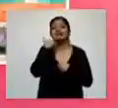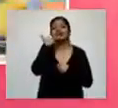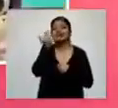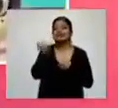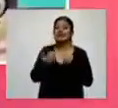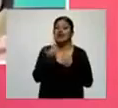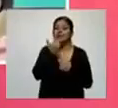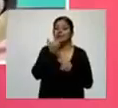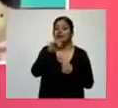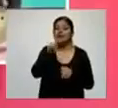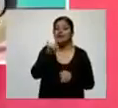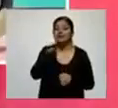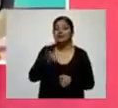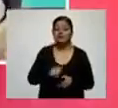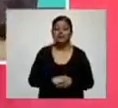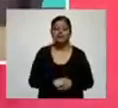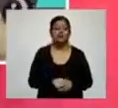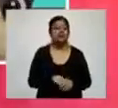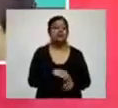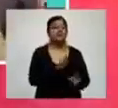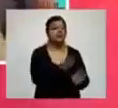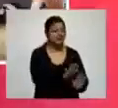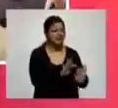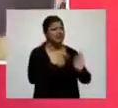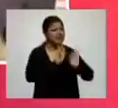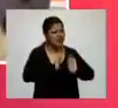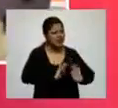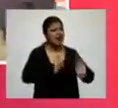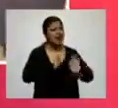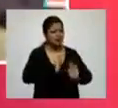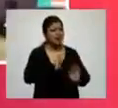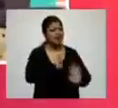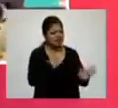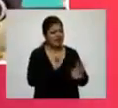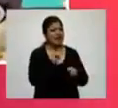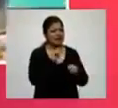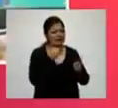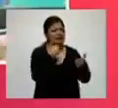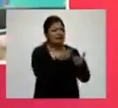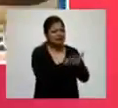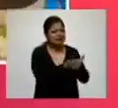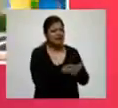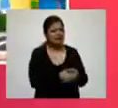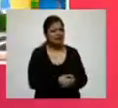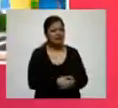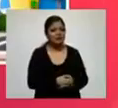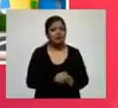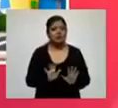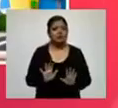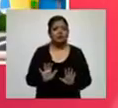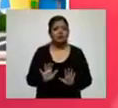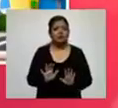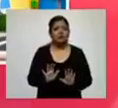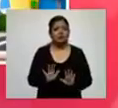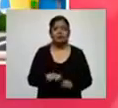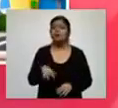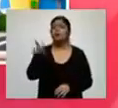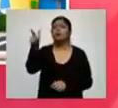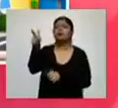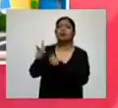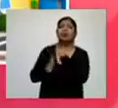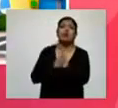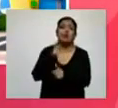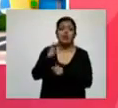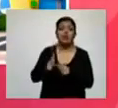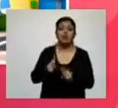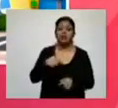Timmy. Mimi, cálmate. Casi llegamos. ¡Oh! ¡Mami! ¡Caminas muy